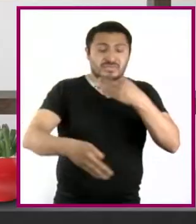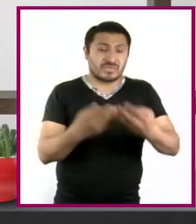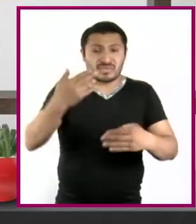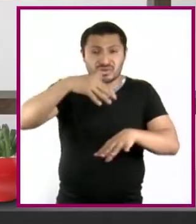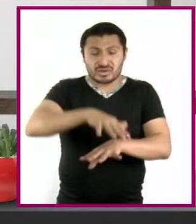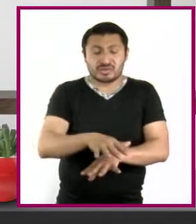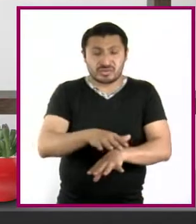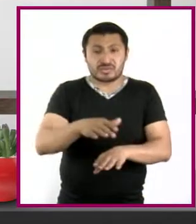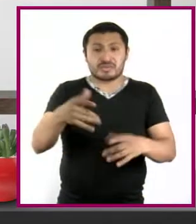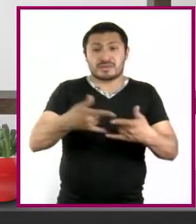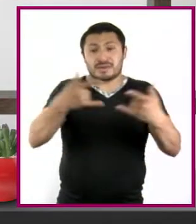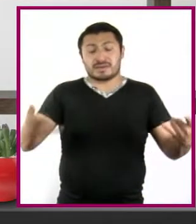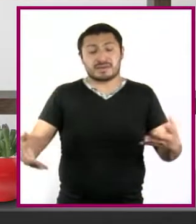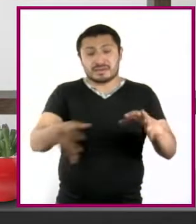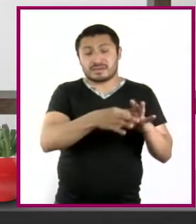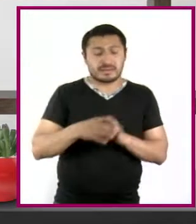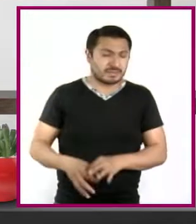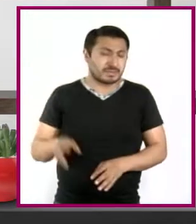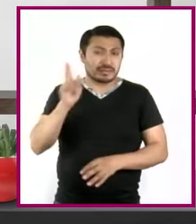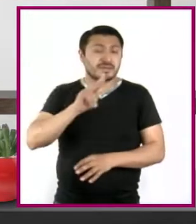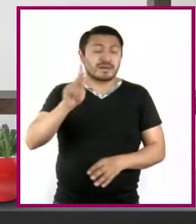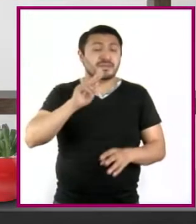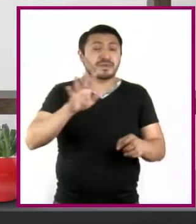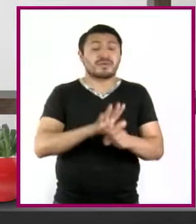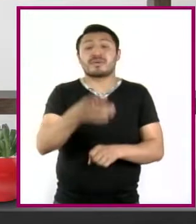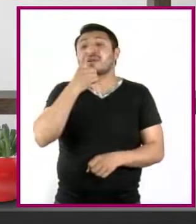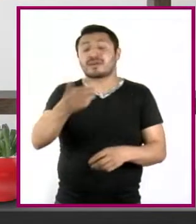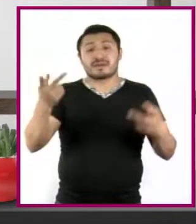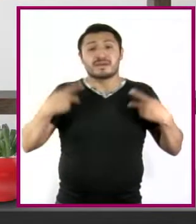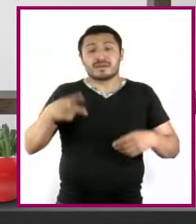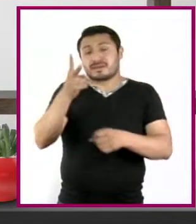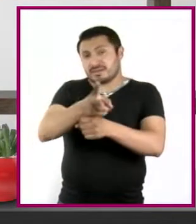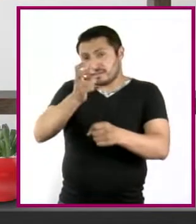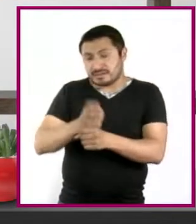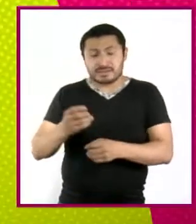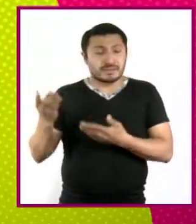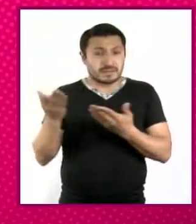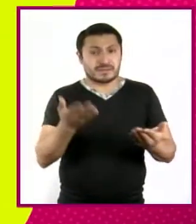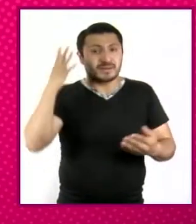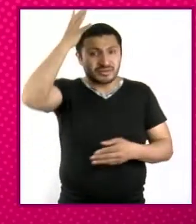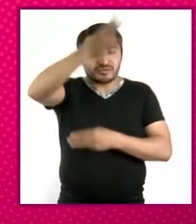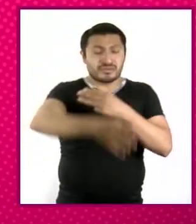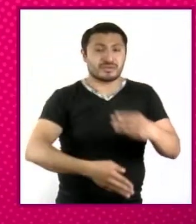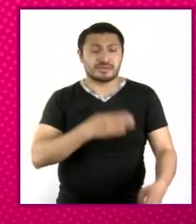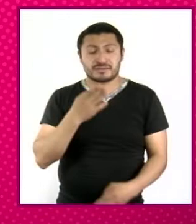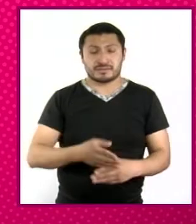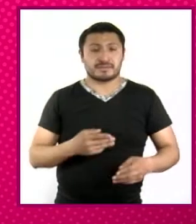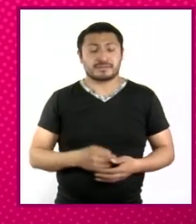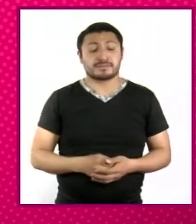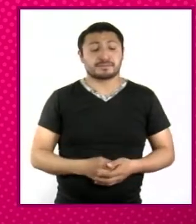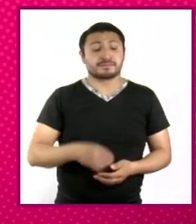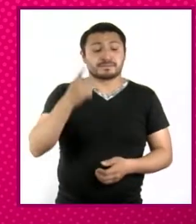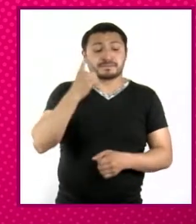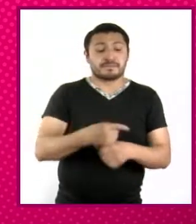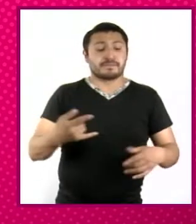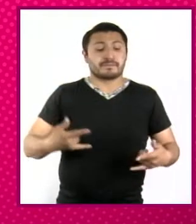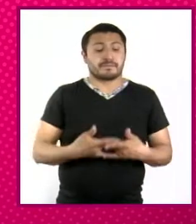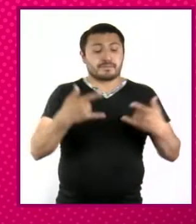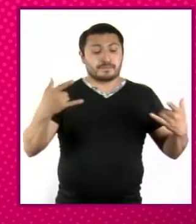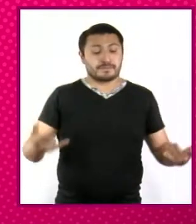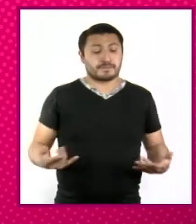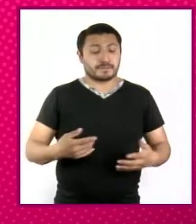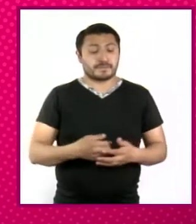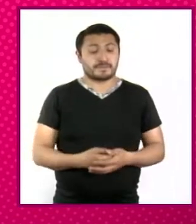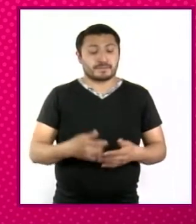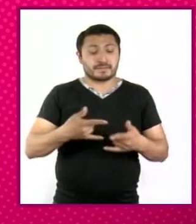compartida. Veamos qué tiene que decirnos el especialista respecto al futuro de nuestro planeta. La primera historia,